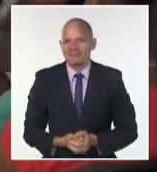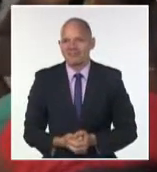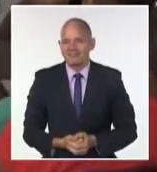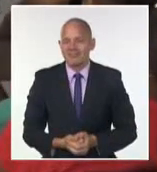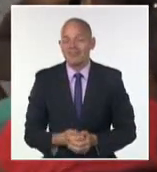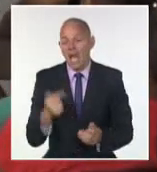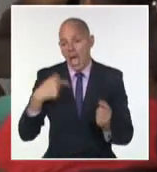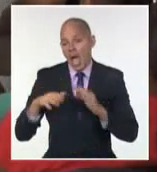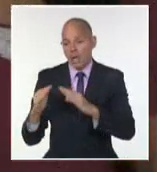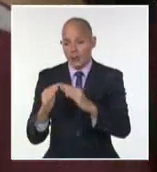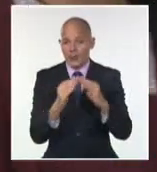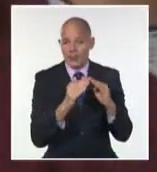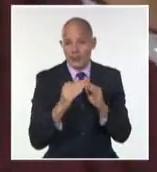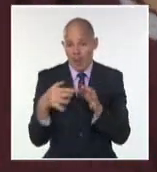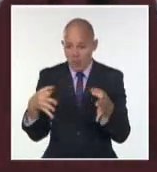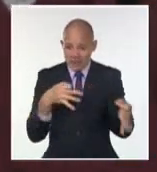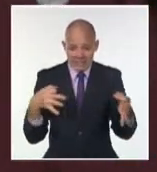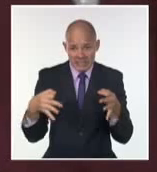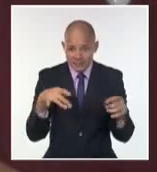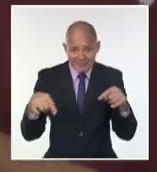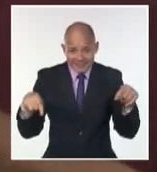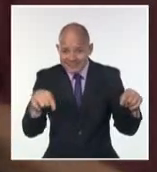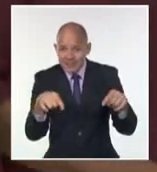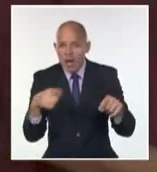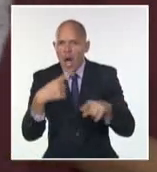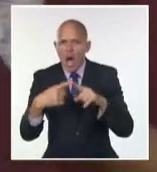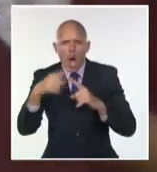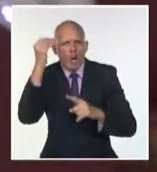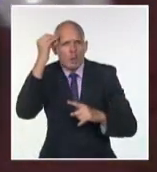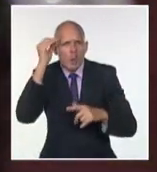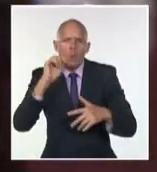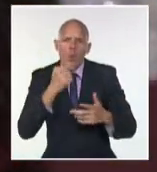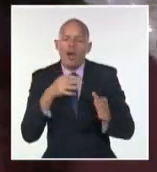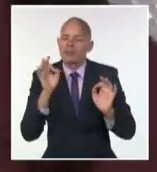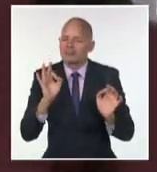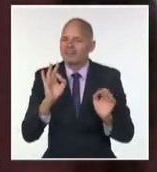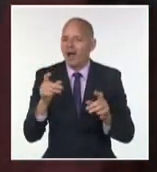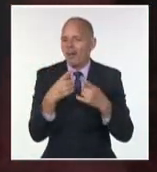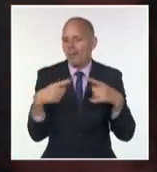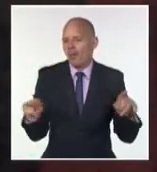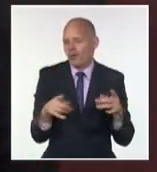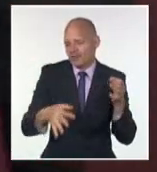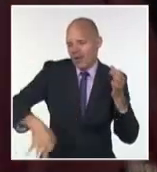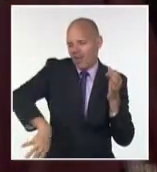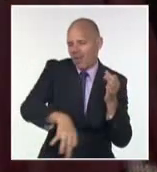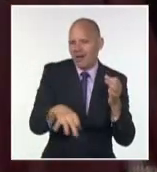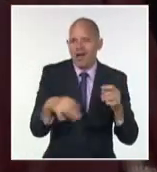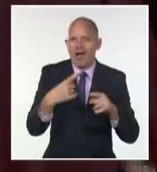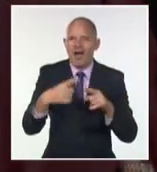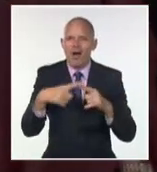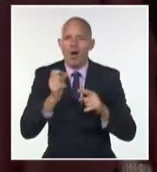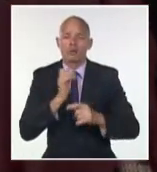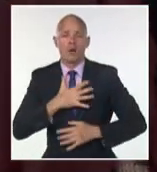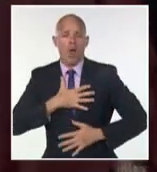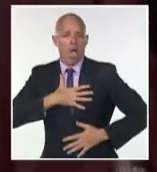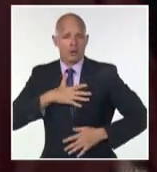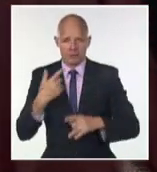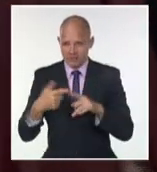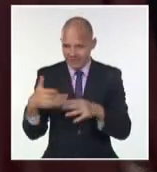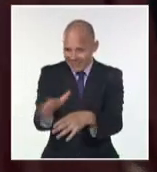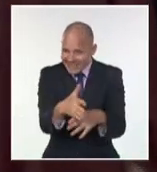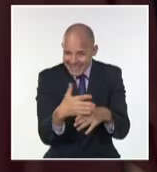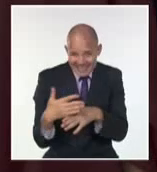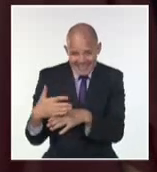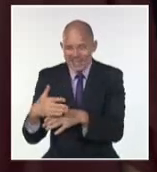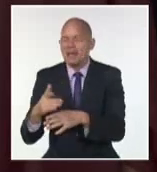comunidades capitalinas seguirá también disfrutando de la música clásica, instrumentistas, cantantes líricos y agrupaciones corales y